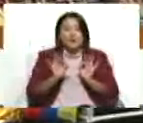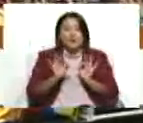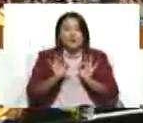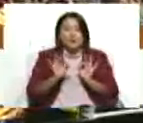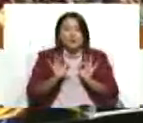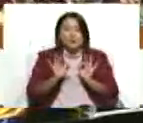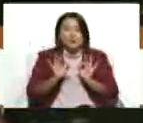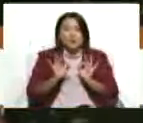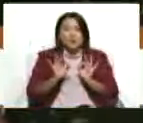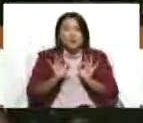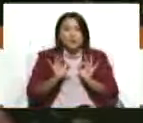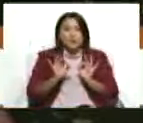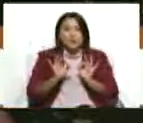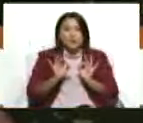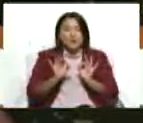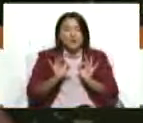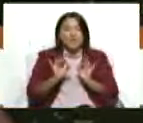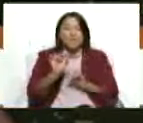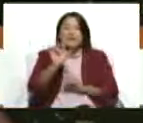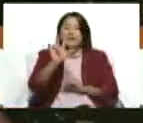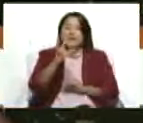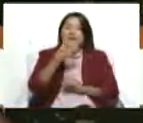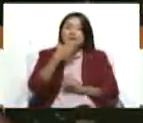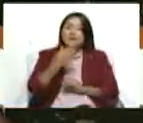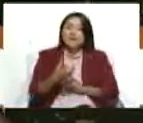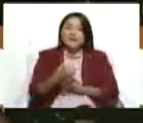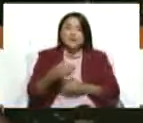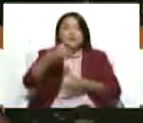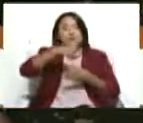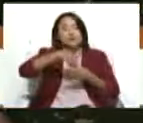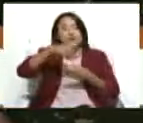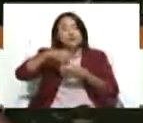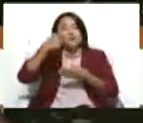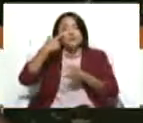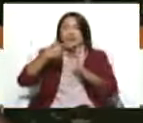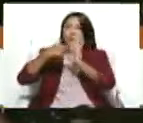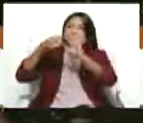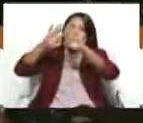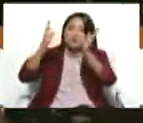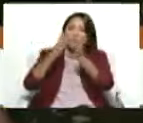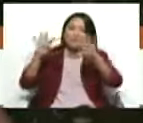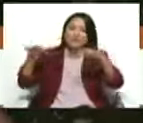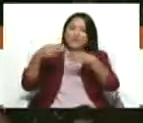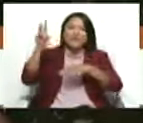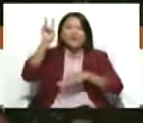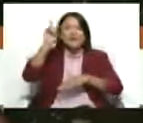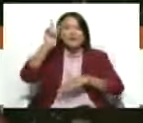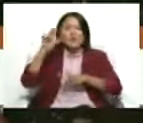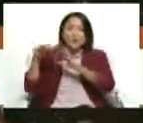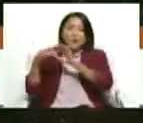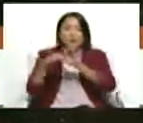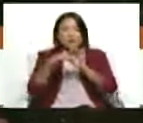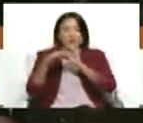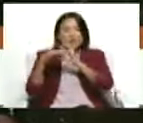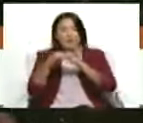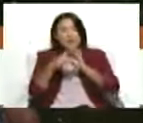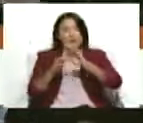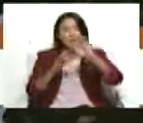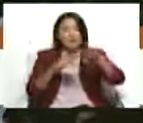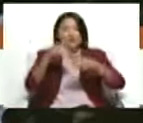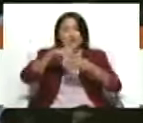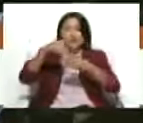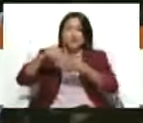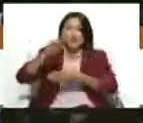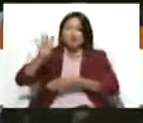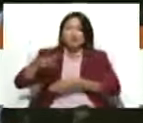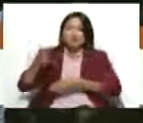a prepararnos todos y todas para el 3 de diciembre, demostrarle al mundo que el pueblo de Venezuela está unido en la defensa de la